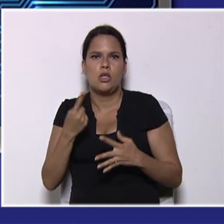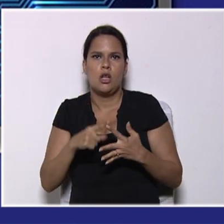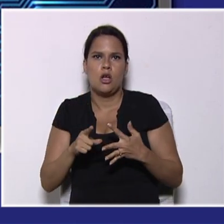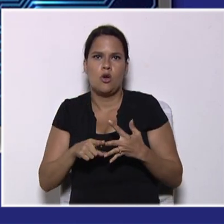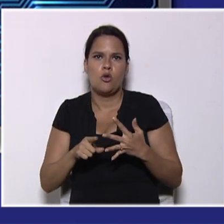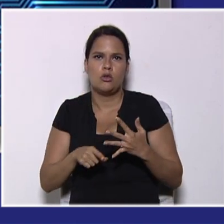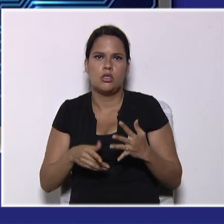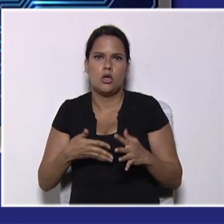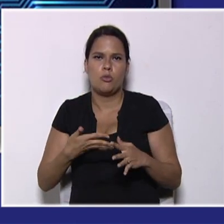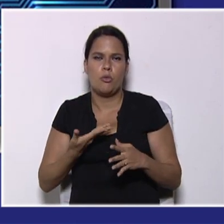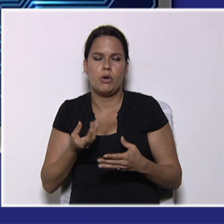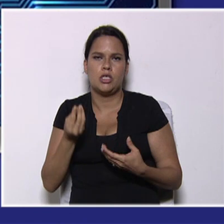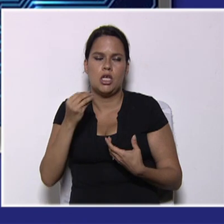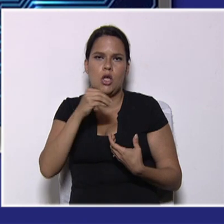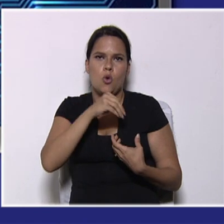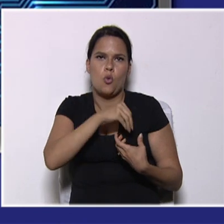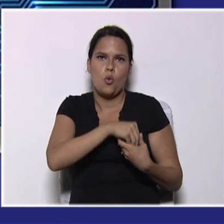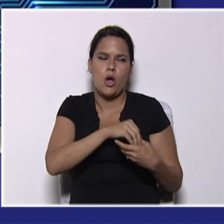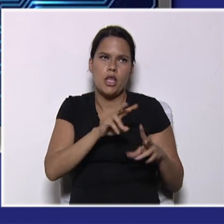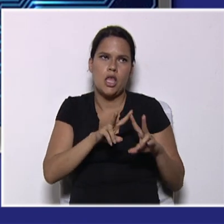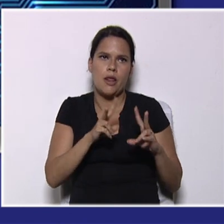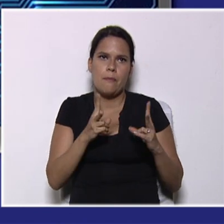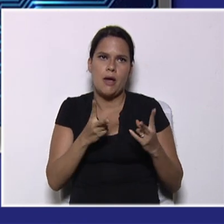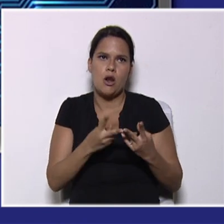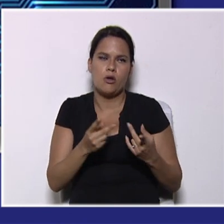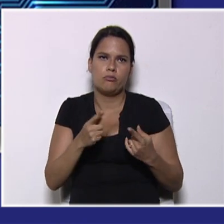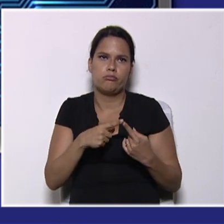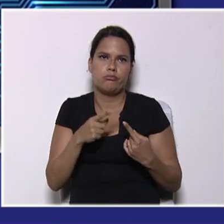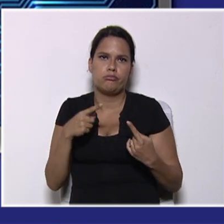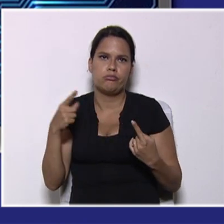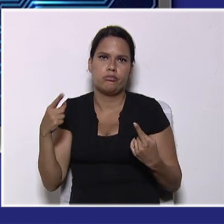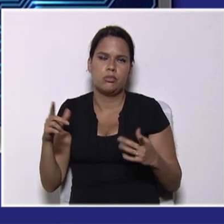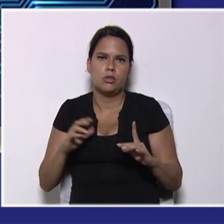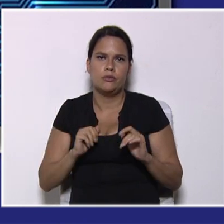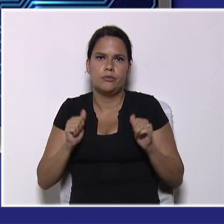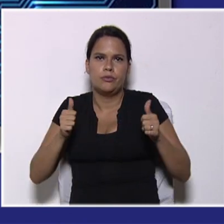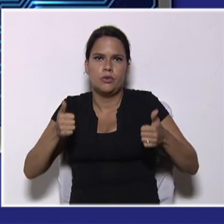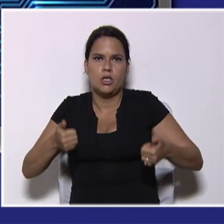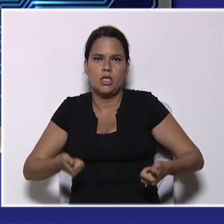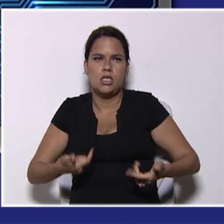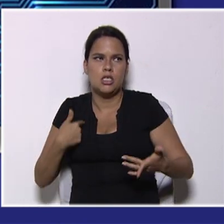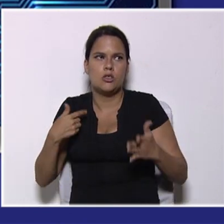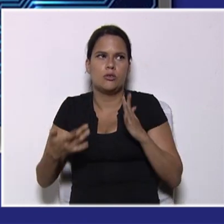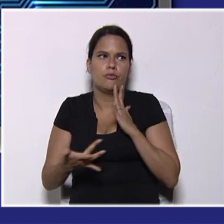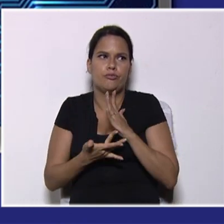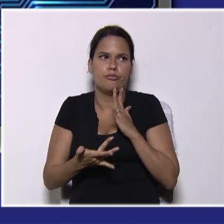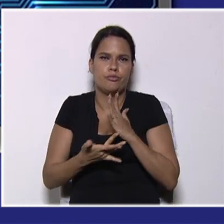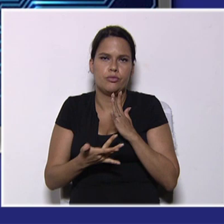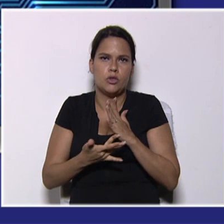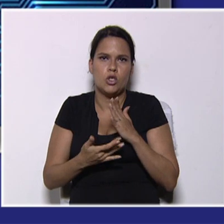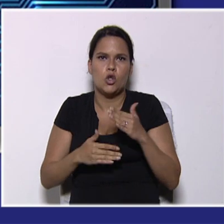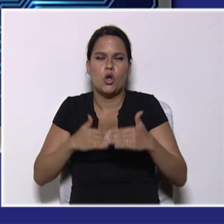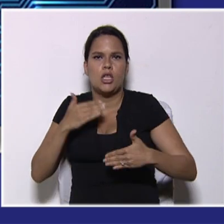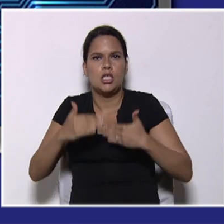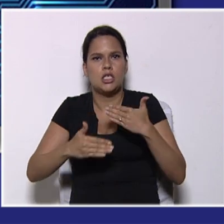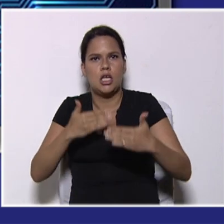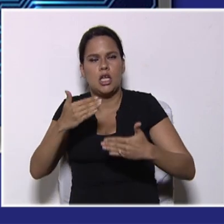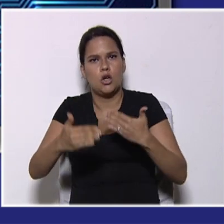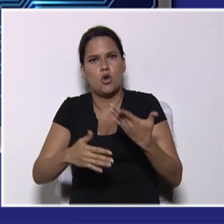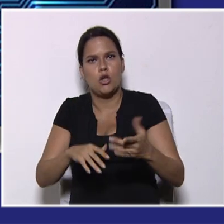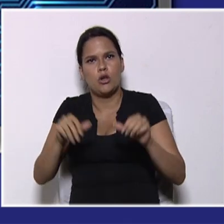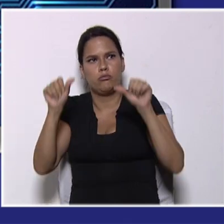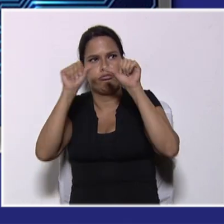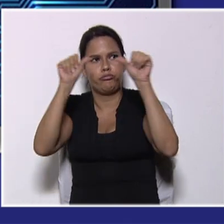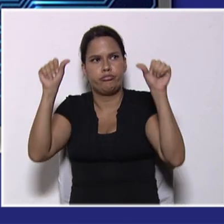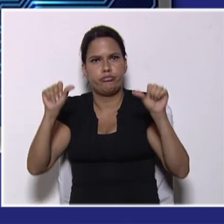pueden ser almacenar valores de voltaje, dando inicio a la era digital con el desarrollador de los circuitos